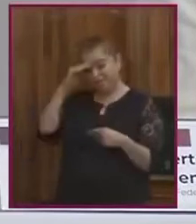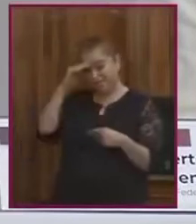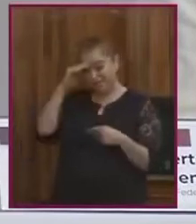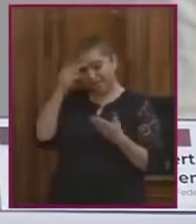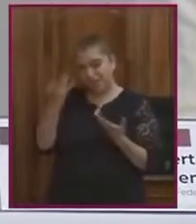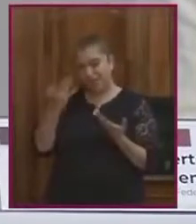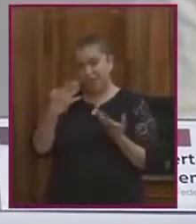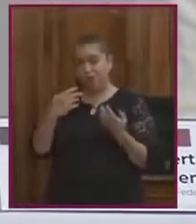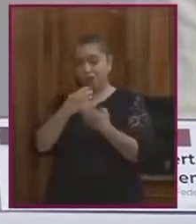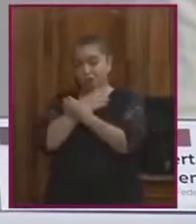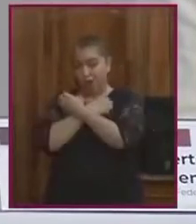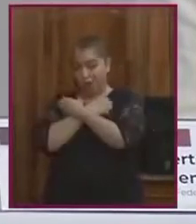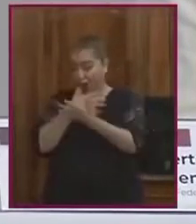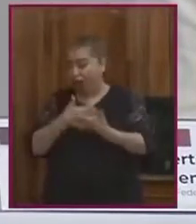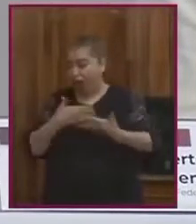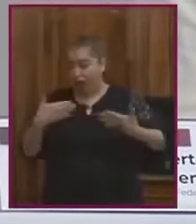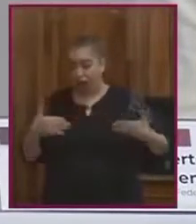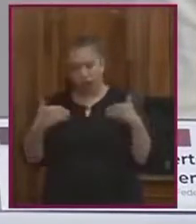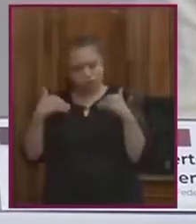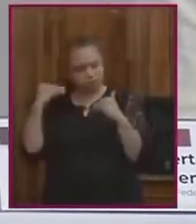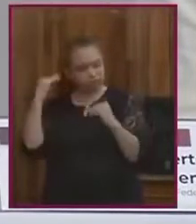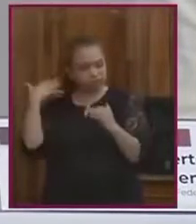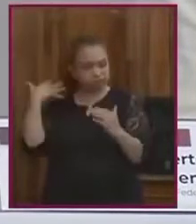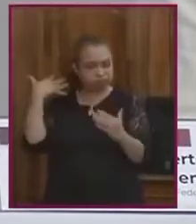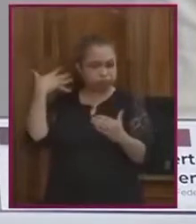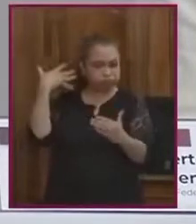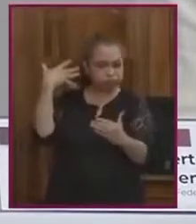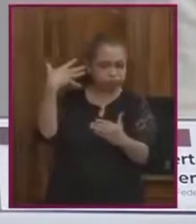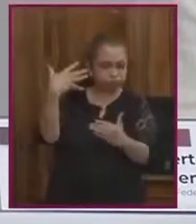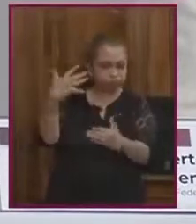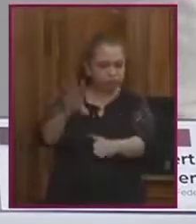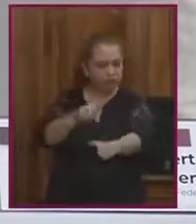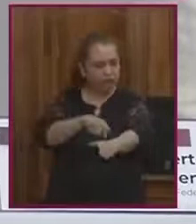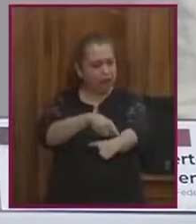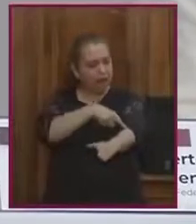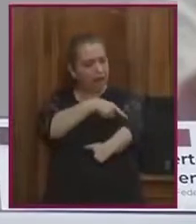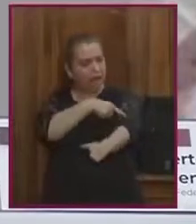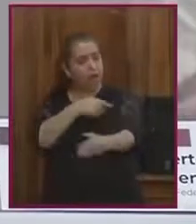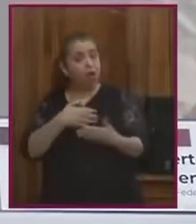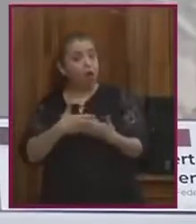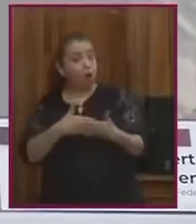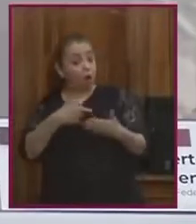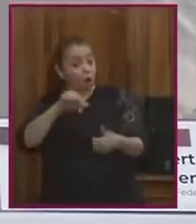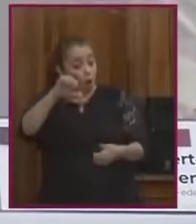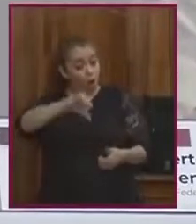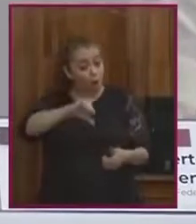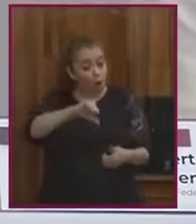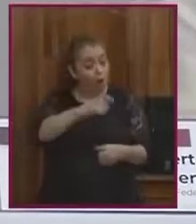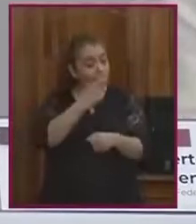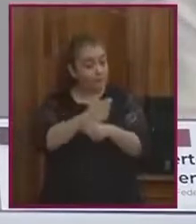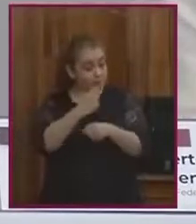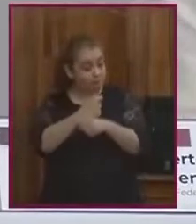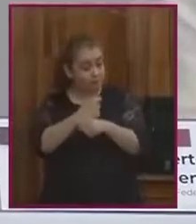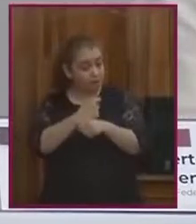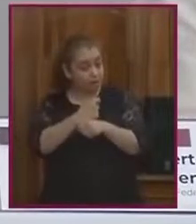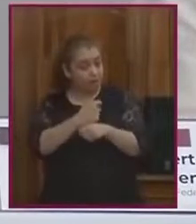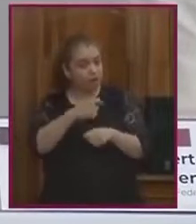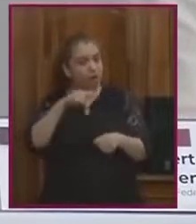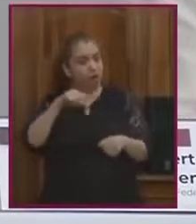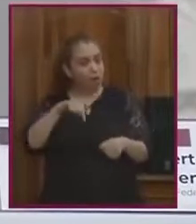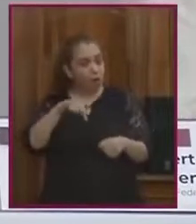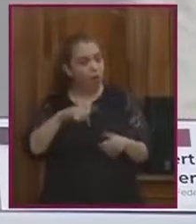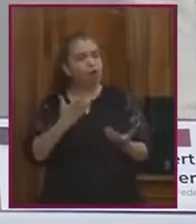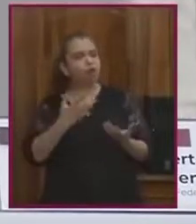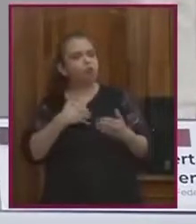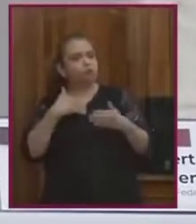en la educación son larguísimos. Una niña que entre hoy a primero de primaria, todo un sexenio, solo cruzará la